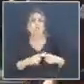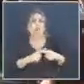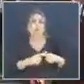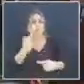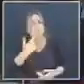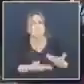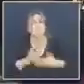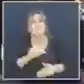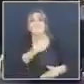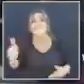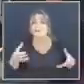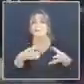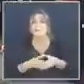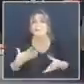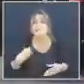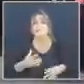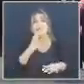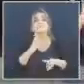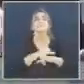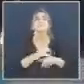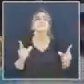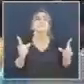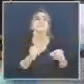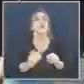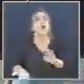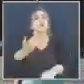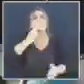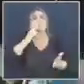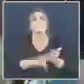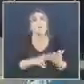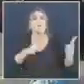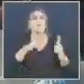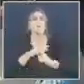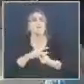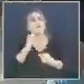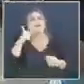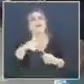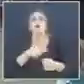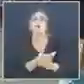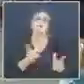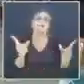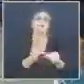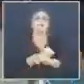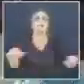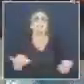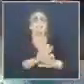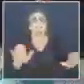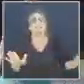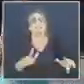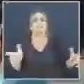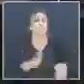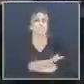el Partido Nacional, se terminó el aumento de impuestos, de la tarifa y los combustibles. ¡Se terminó!